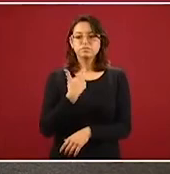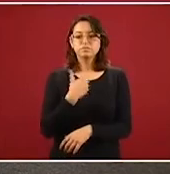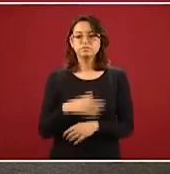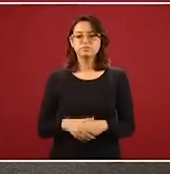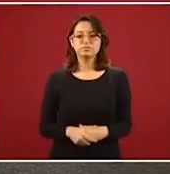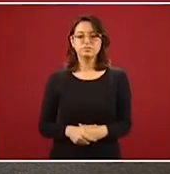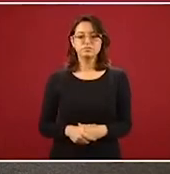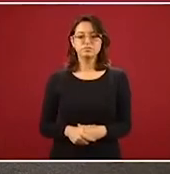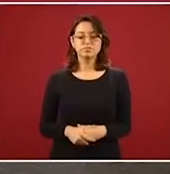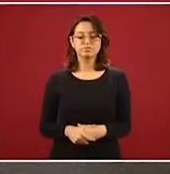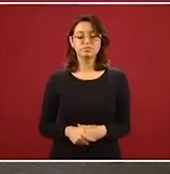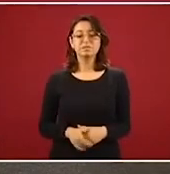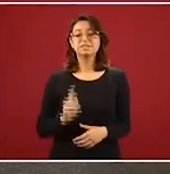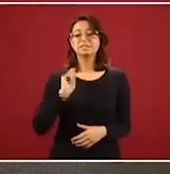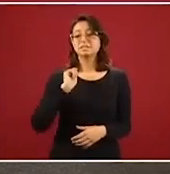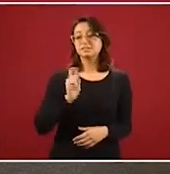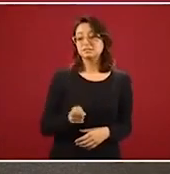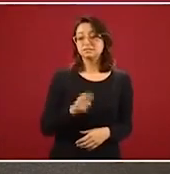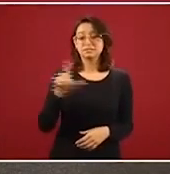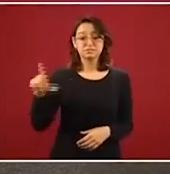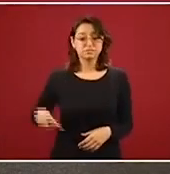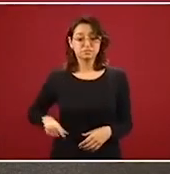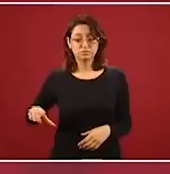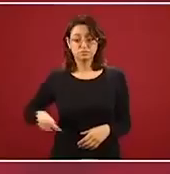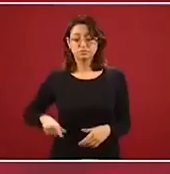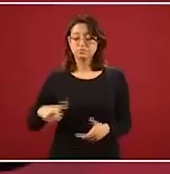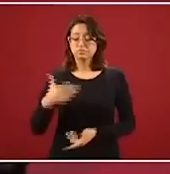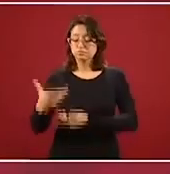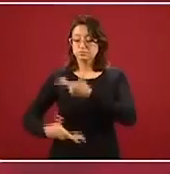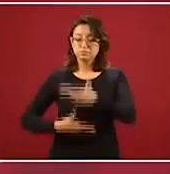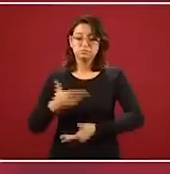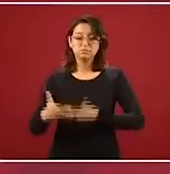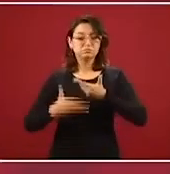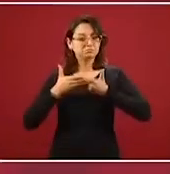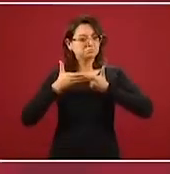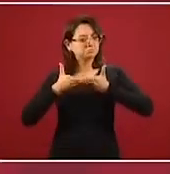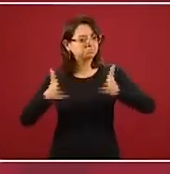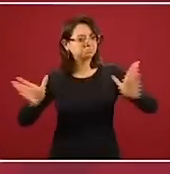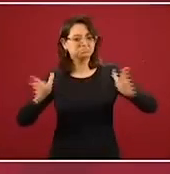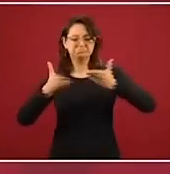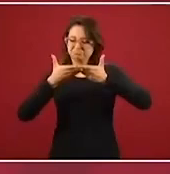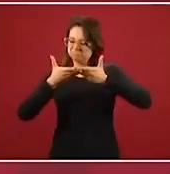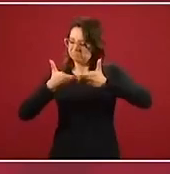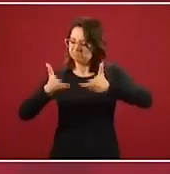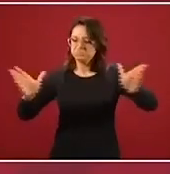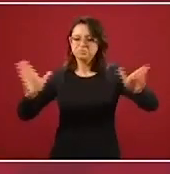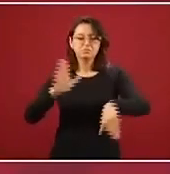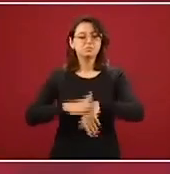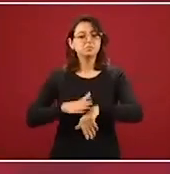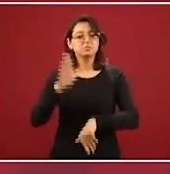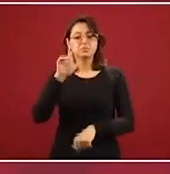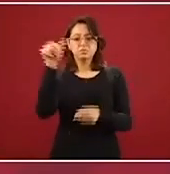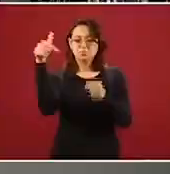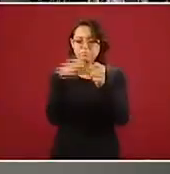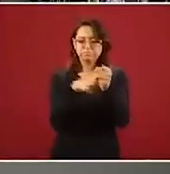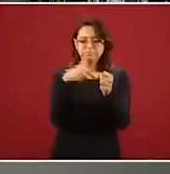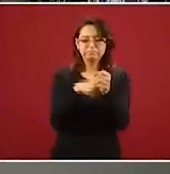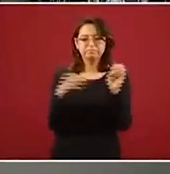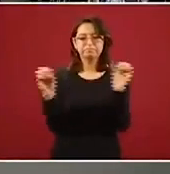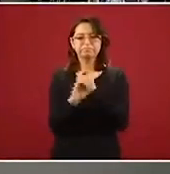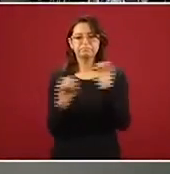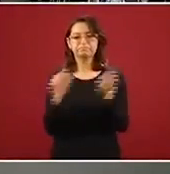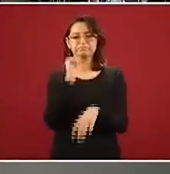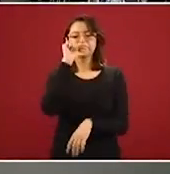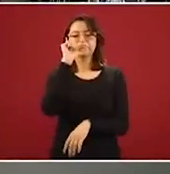hacer la vida pública cada vez más pública, no ocultar nada. Sí, si